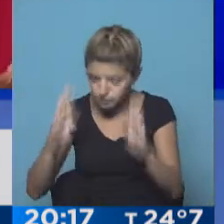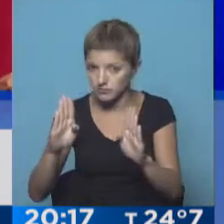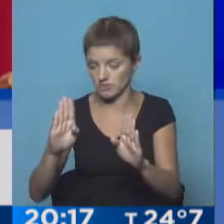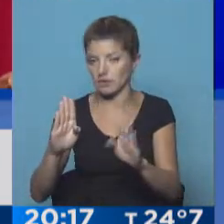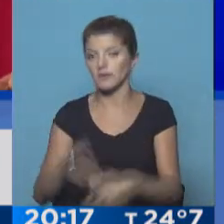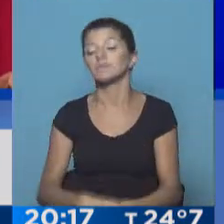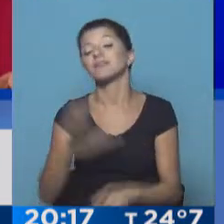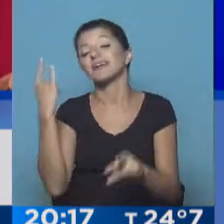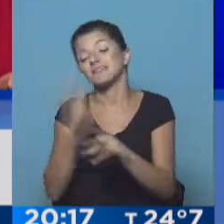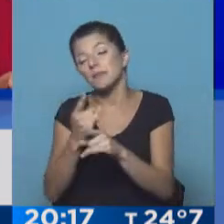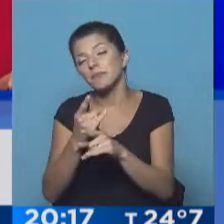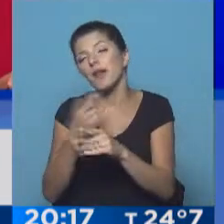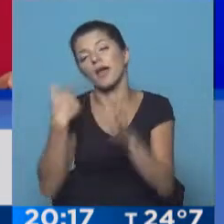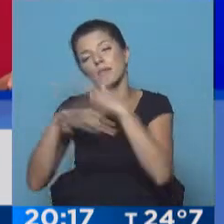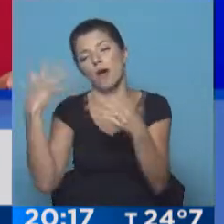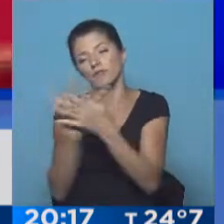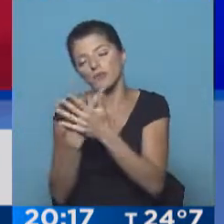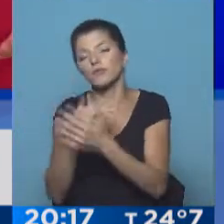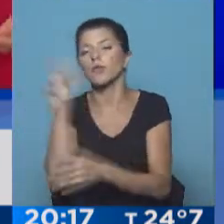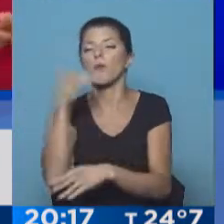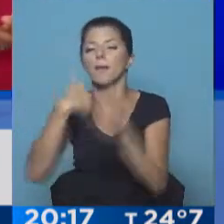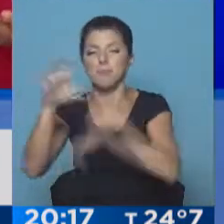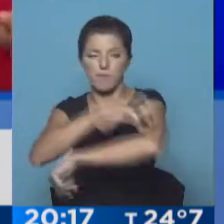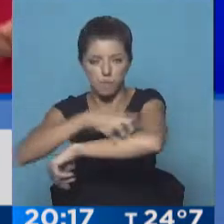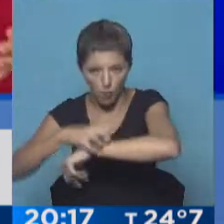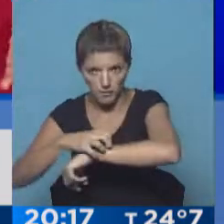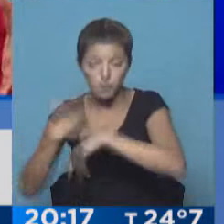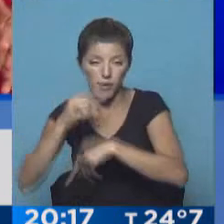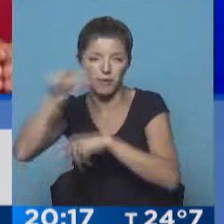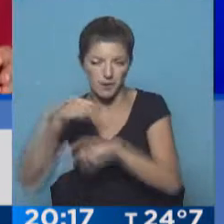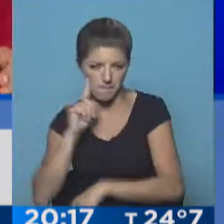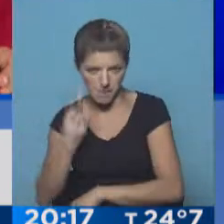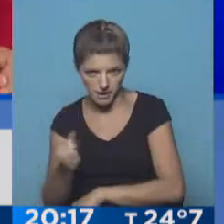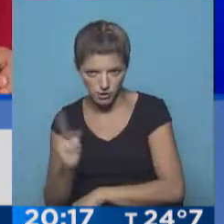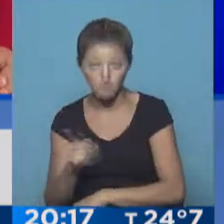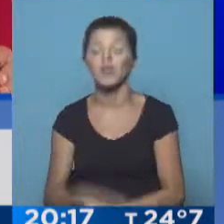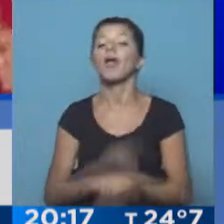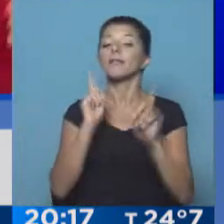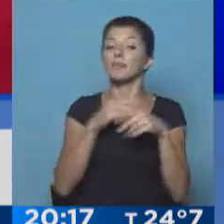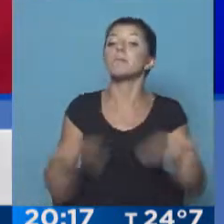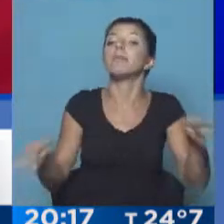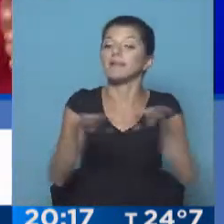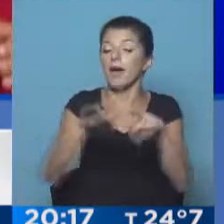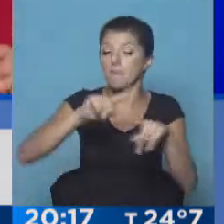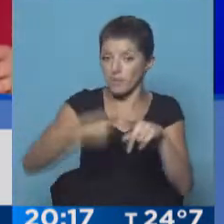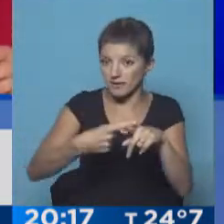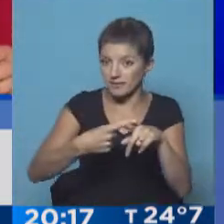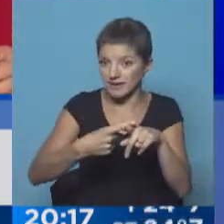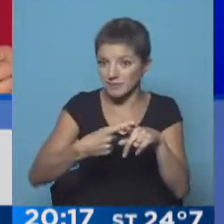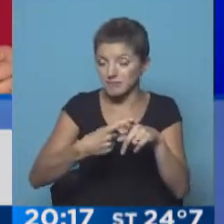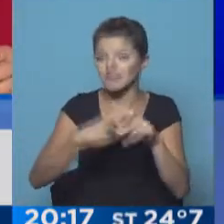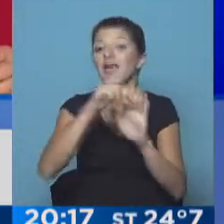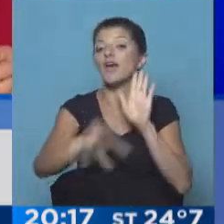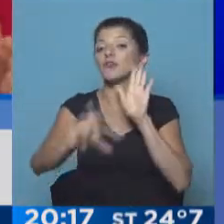mayores son las mujeres de los sectores más vulnerables. Creo que también la paridad en la política, tenemos ley de cupo de un 30%, se va a impulsar